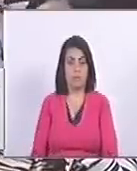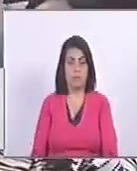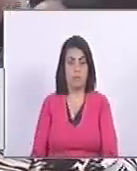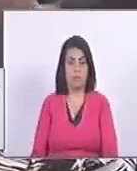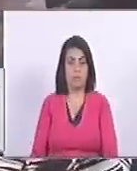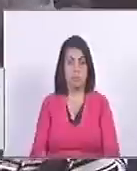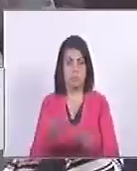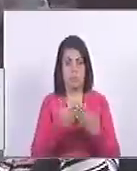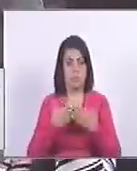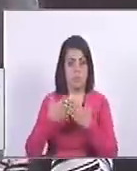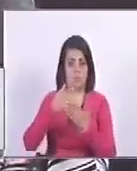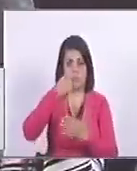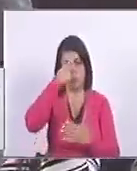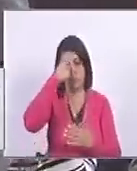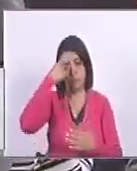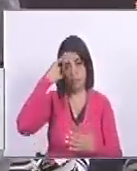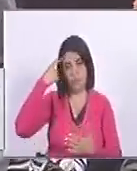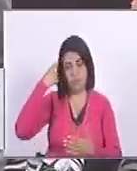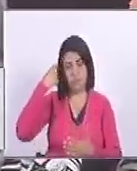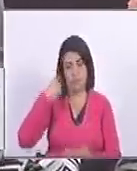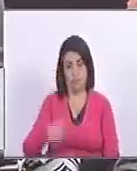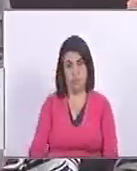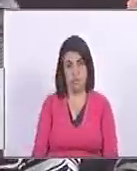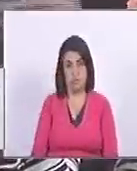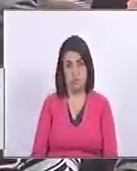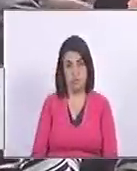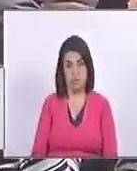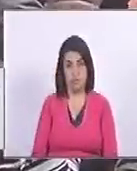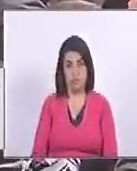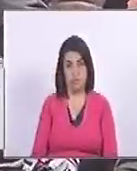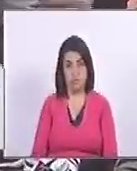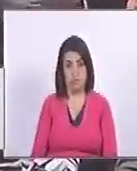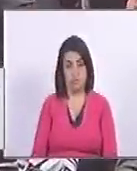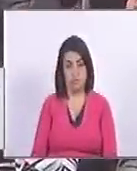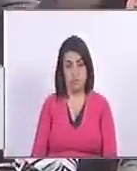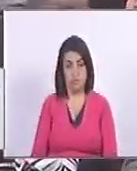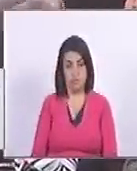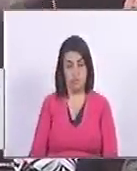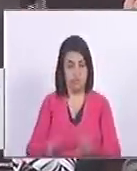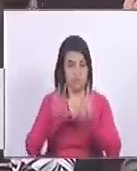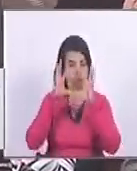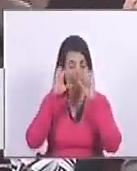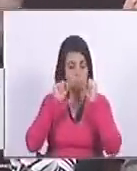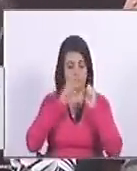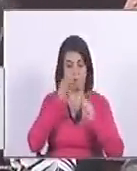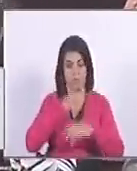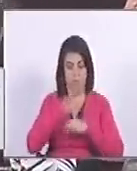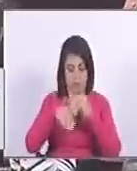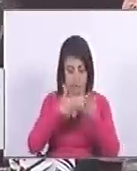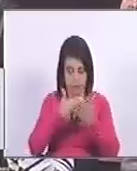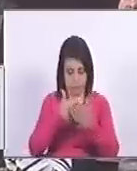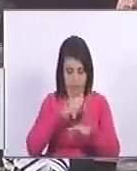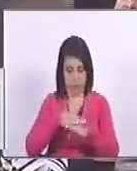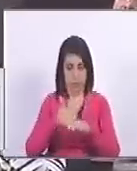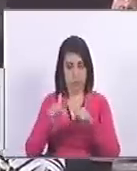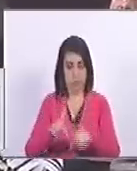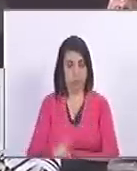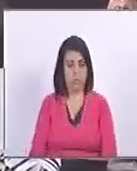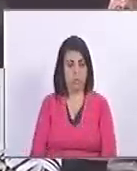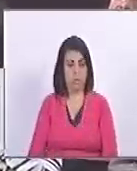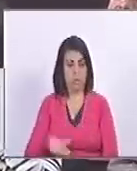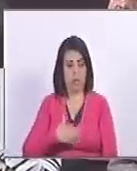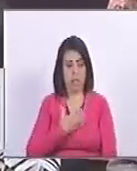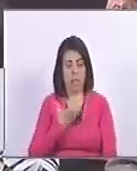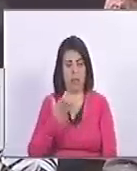estudiosos de la psicología han entendido y han afirmado que el